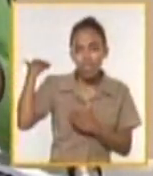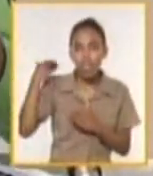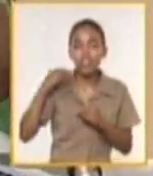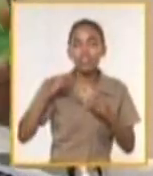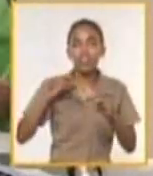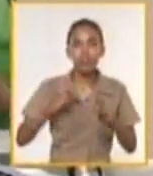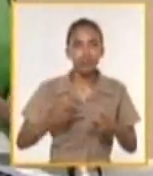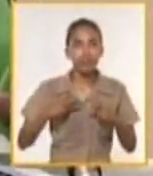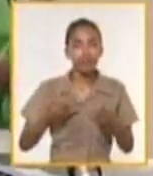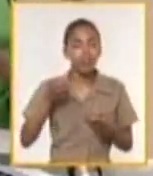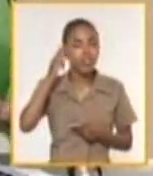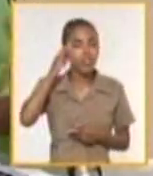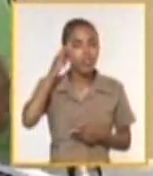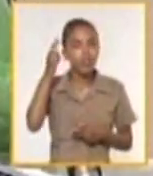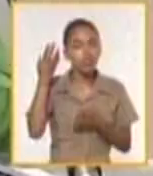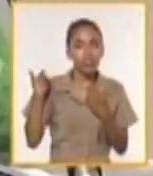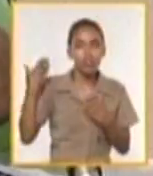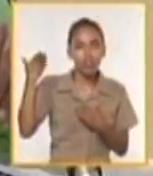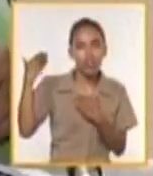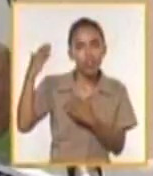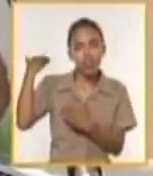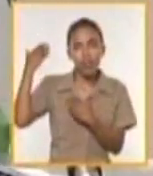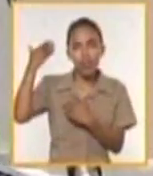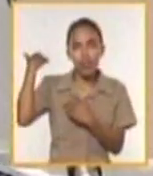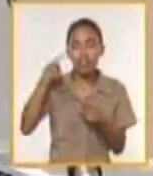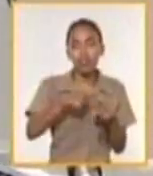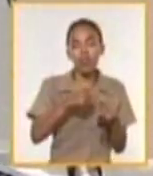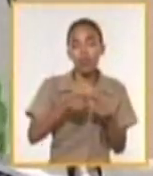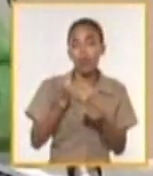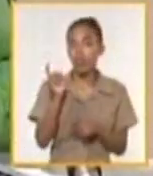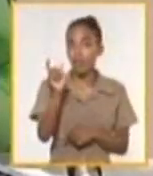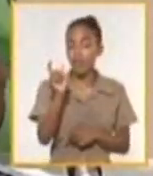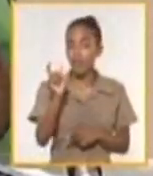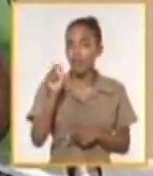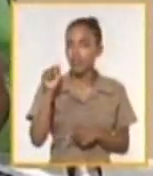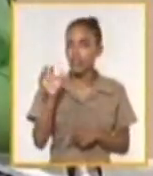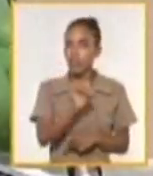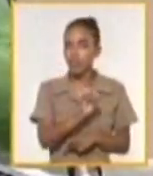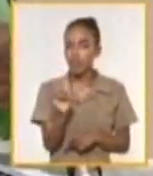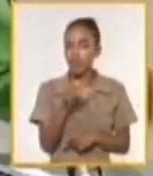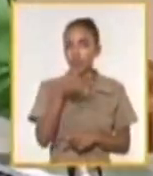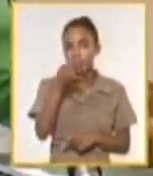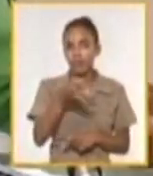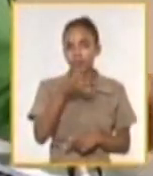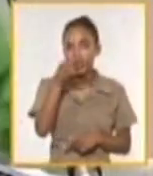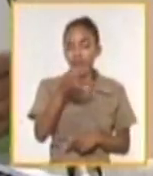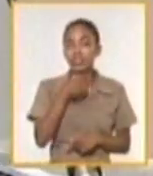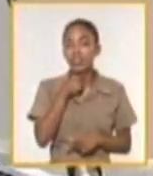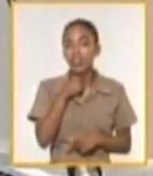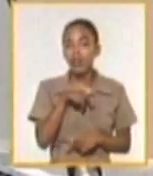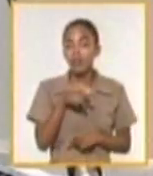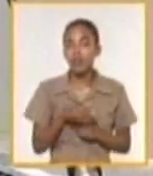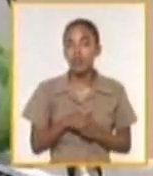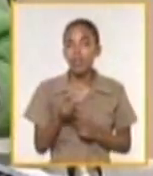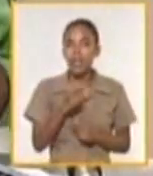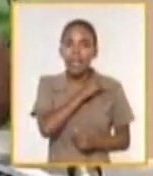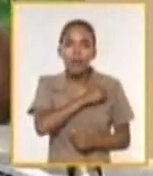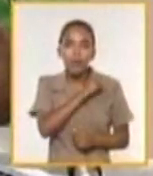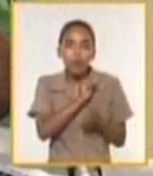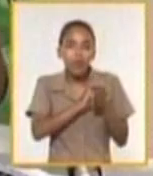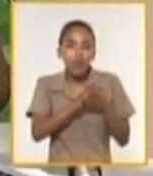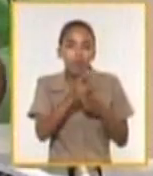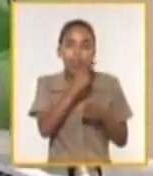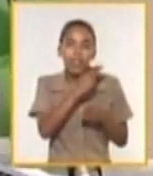recordando en otros momentos también, en los que hacía alusión a cuando se hizo fidelista, a